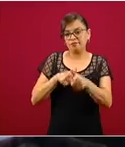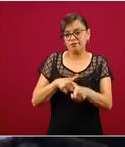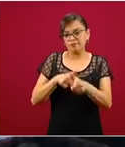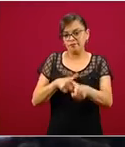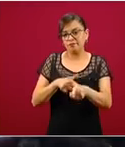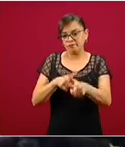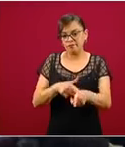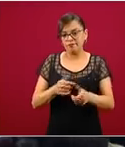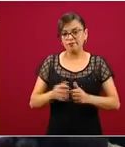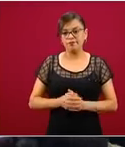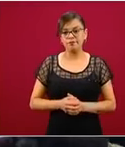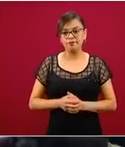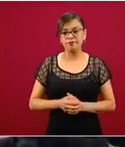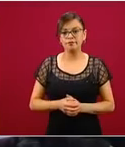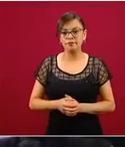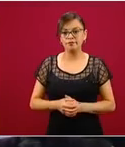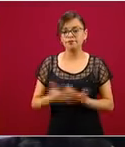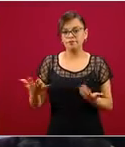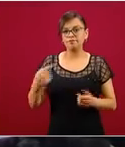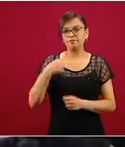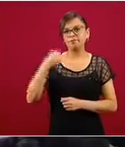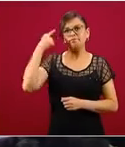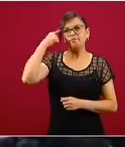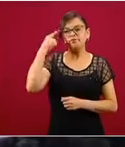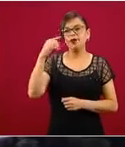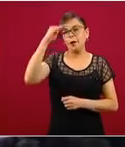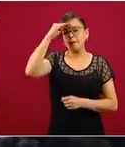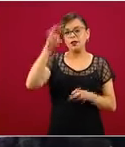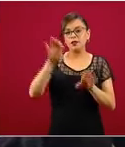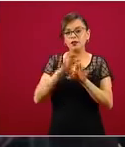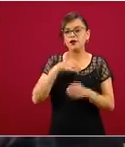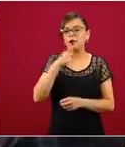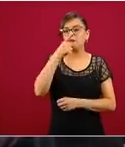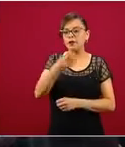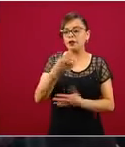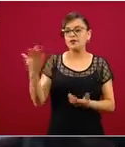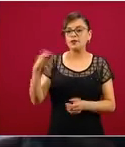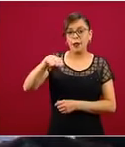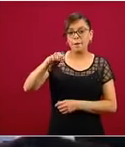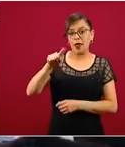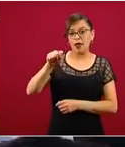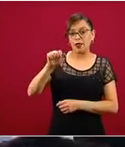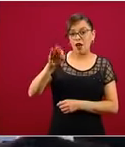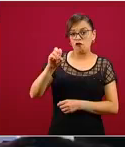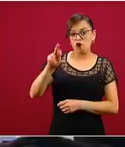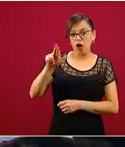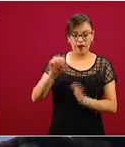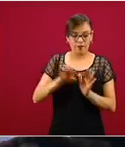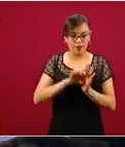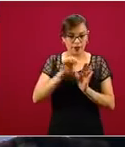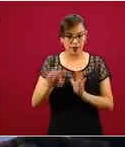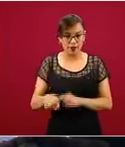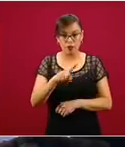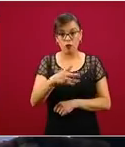sé que las metáforas a veces no gustan, pero es muy ilustrativa, es como cuando hay fuego, cuando hay una fogata, mientras